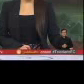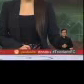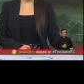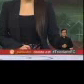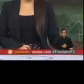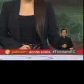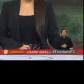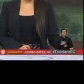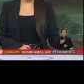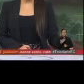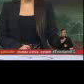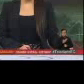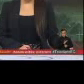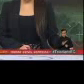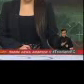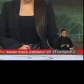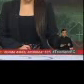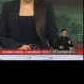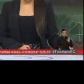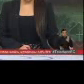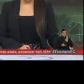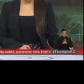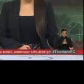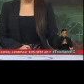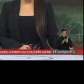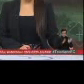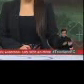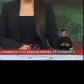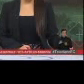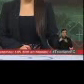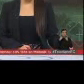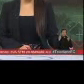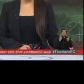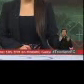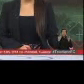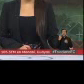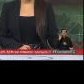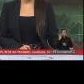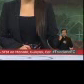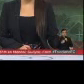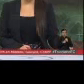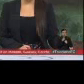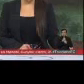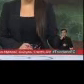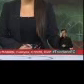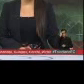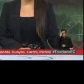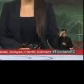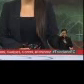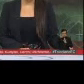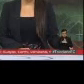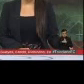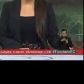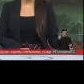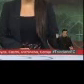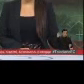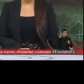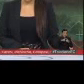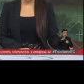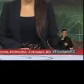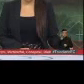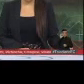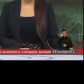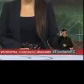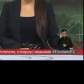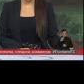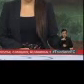El veto del Ejecutivo a la Ley de Ordenamiento de las Finanzas Públicas plantea un límite de 12 años para que la deuda se reduzca hasta alcanzar el